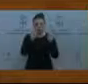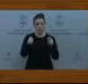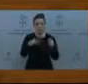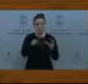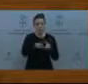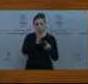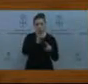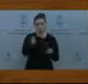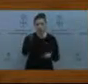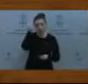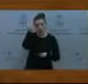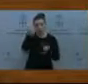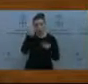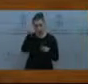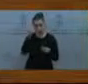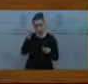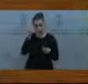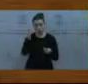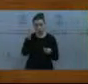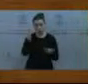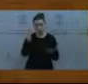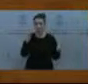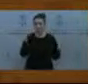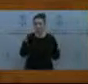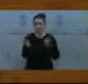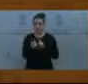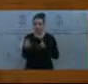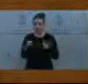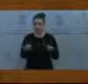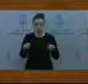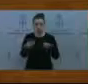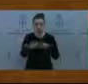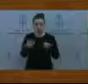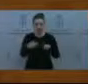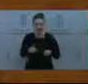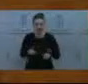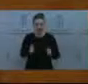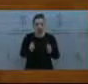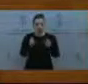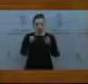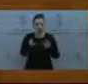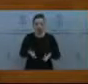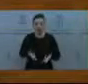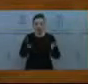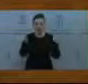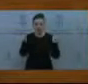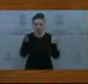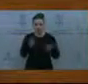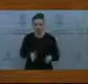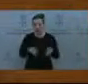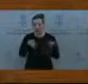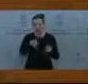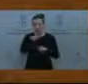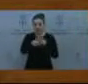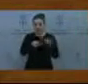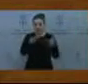que concertar es otorgar libertad siempre a las familias asturianas, a las familias españolas, y